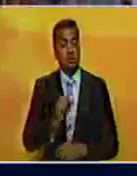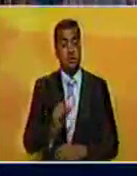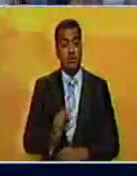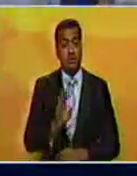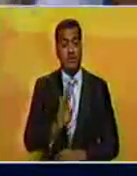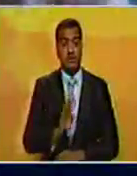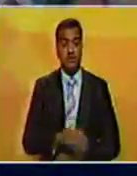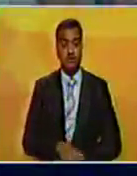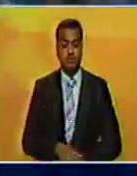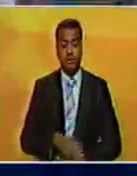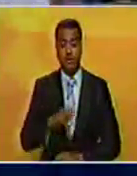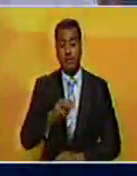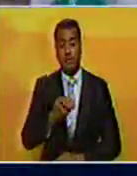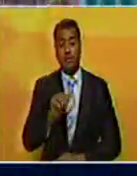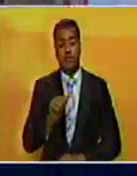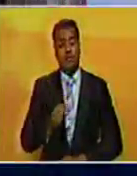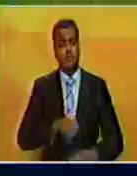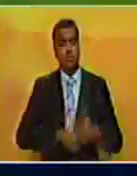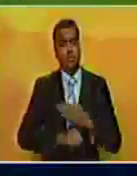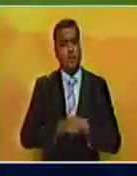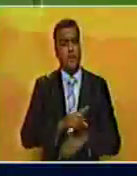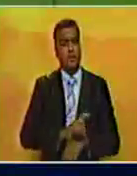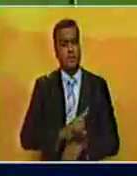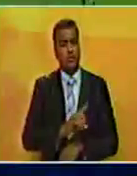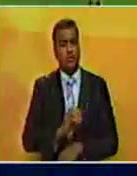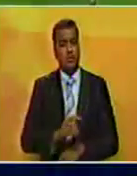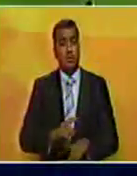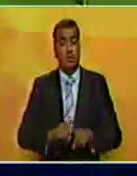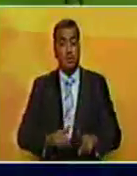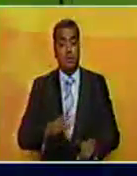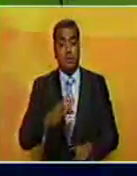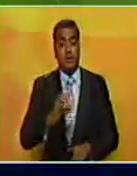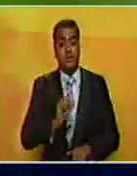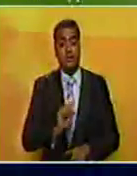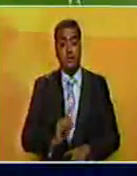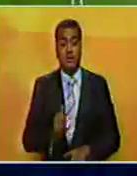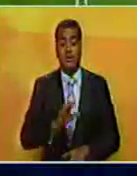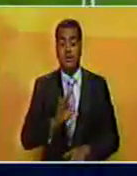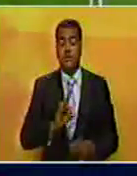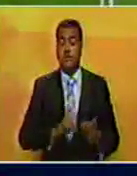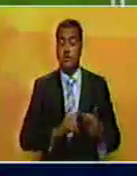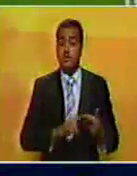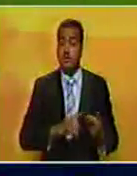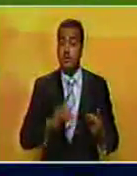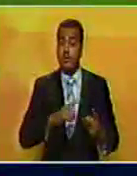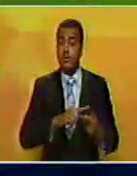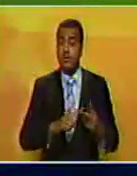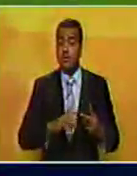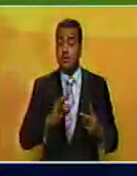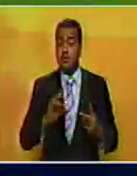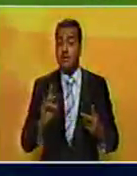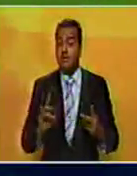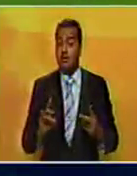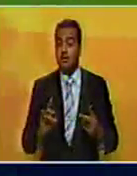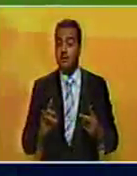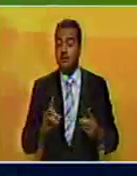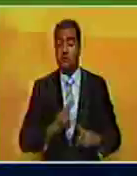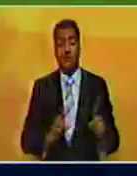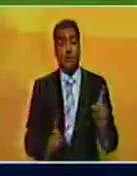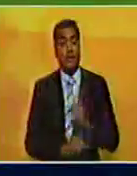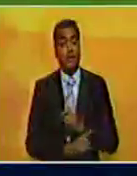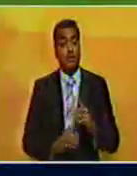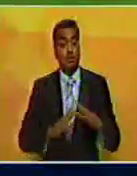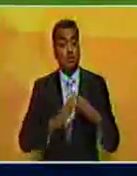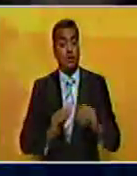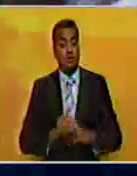Bernabéu. Marco Asensio adelantó al cuadro merengue al minuto 10, sin embargo Carlos Soler al 18 y Geoffrey Kondogbia al 77 dieron la vuelta al marcador